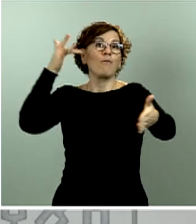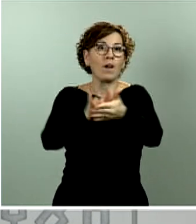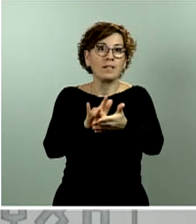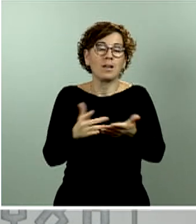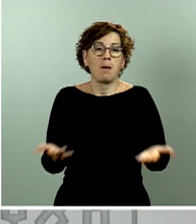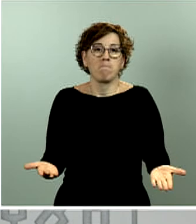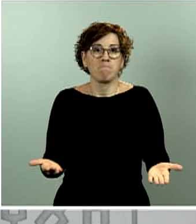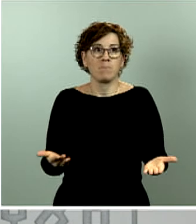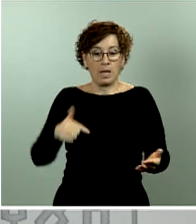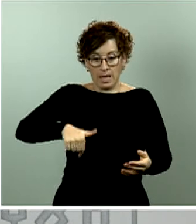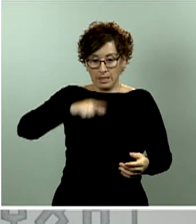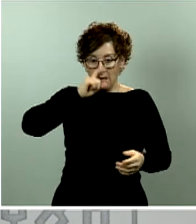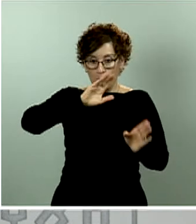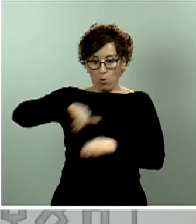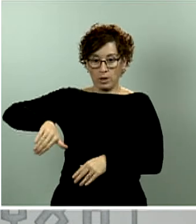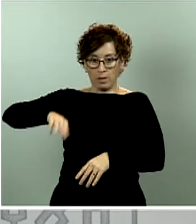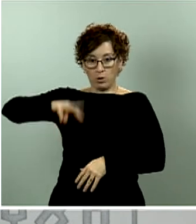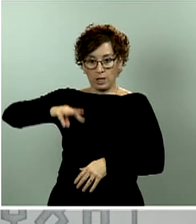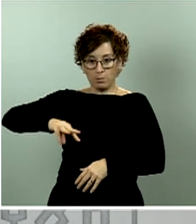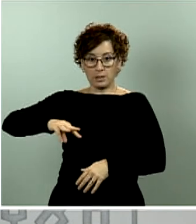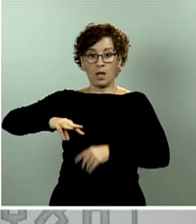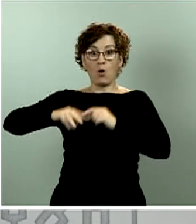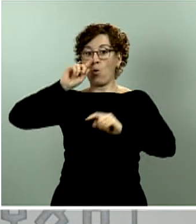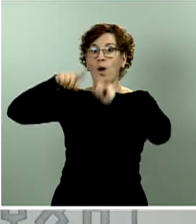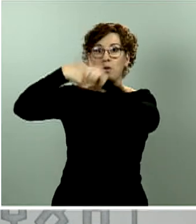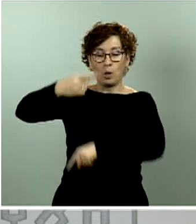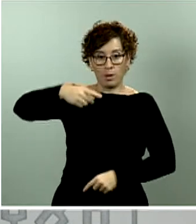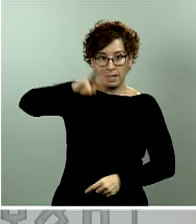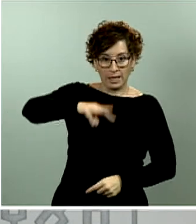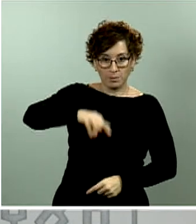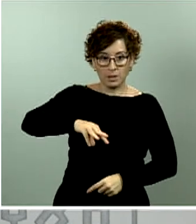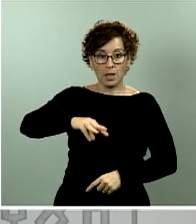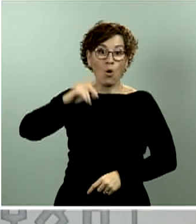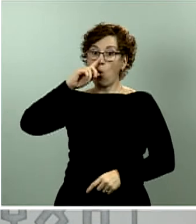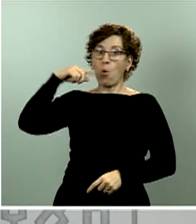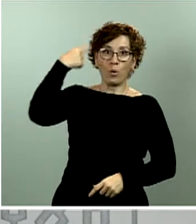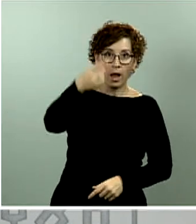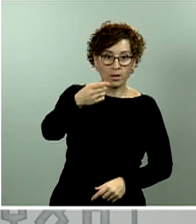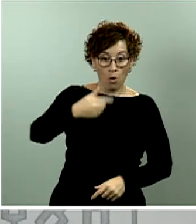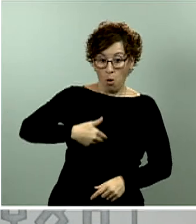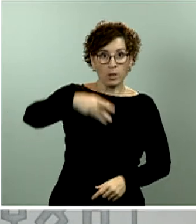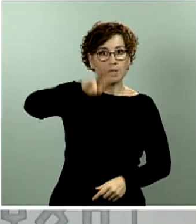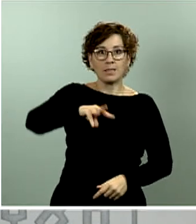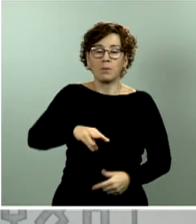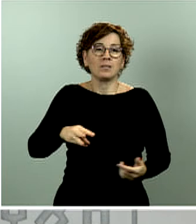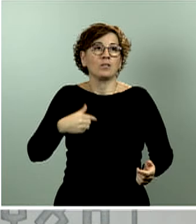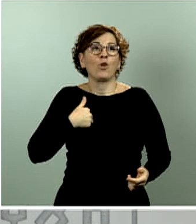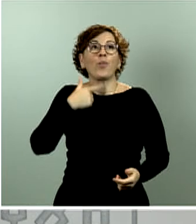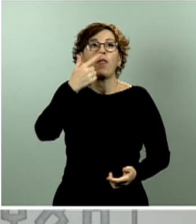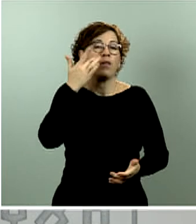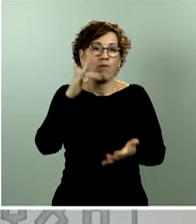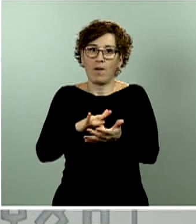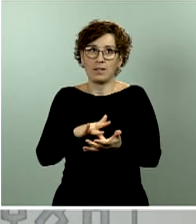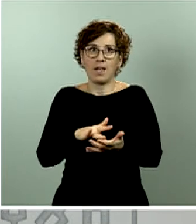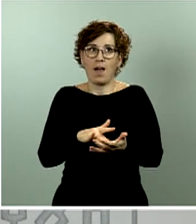el primer trimestre del año que viene, o dentro de un año, o dentro de 3 meses. Yo no me atrevería a dar una fecha, pero sí que con la experiencia que